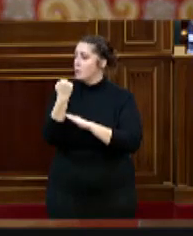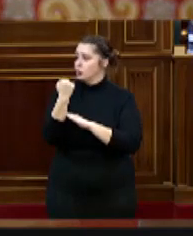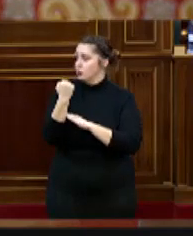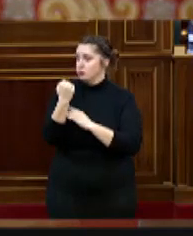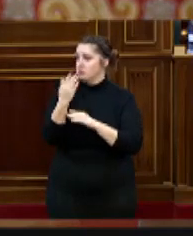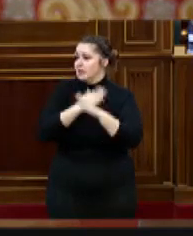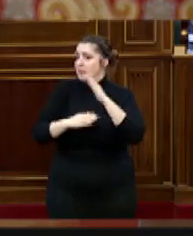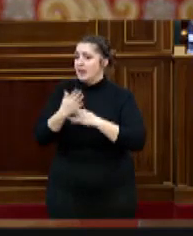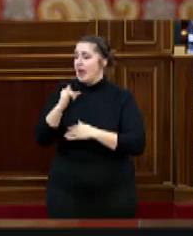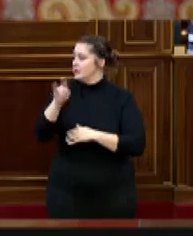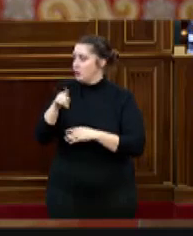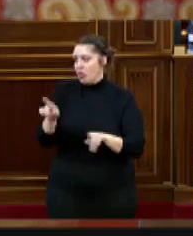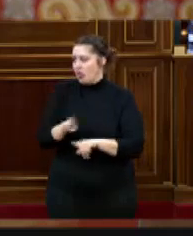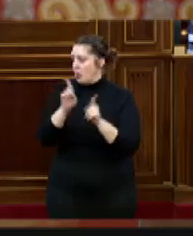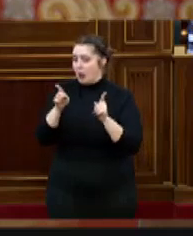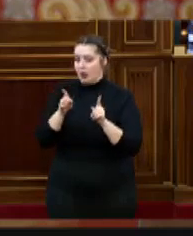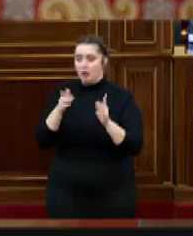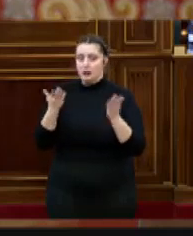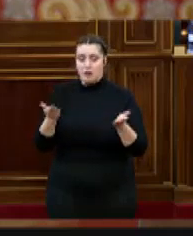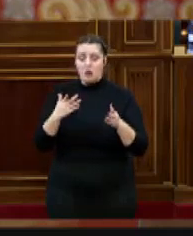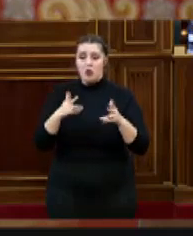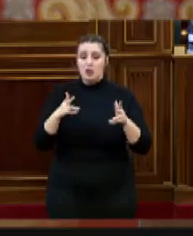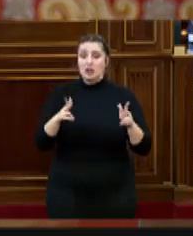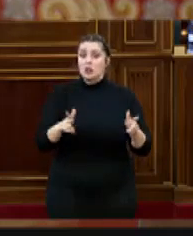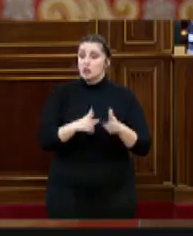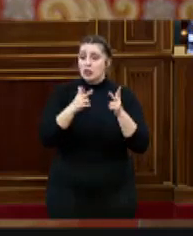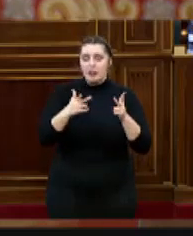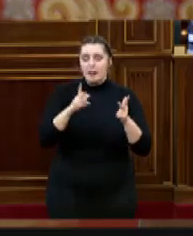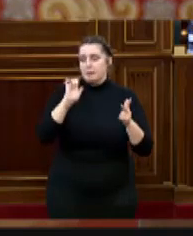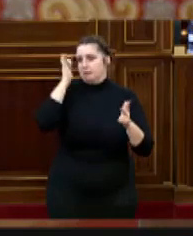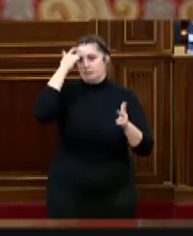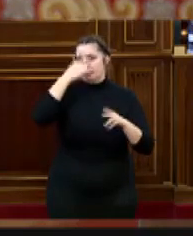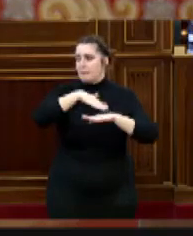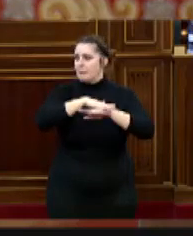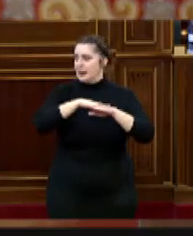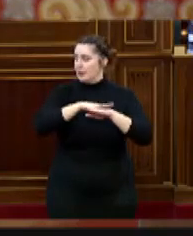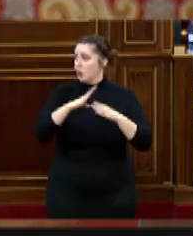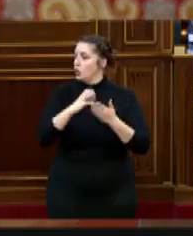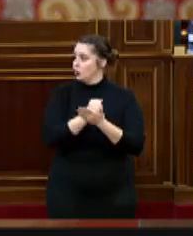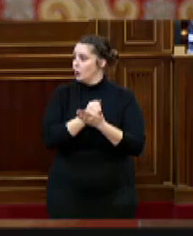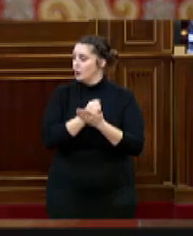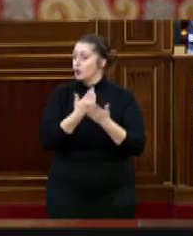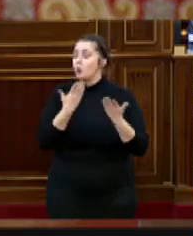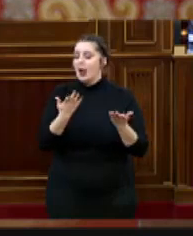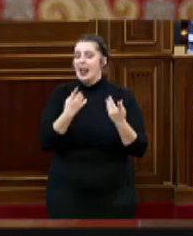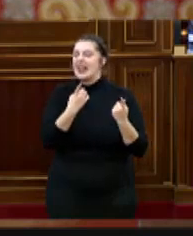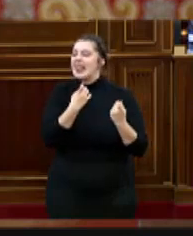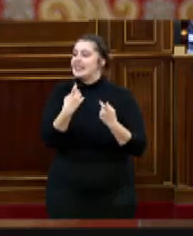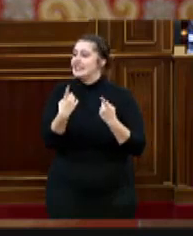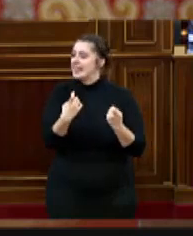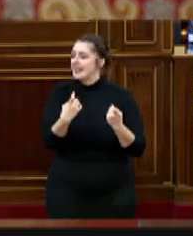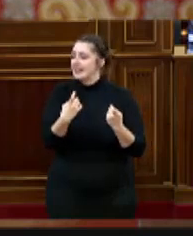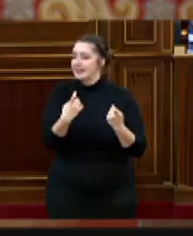toda sociedad se fundamenta efectivamente en esta idea esencial que es la necesidad de